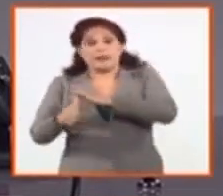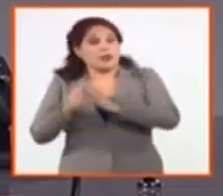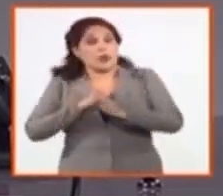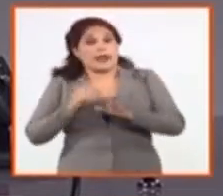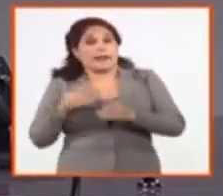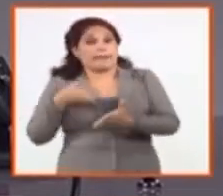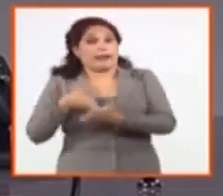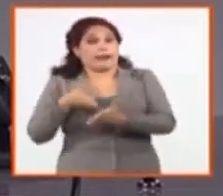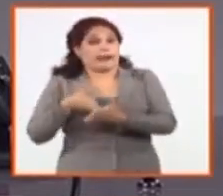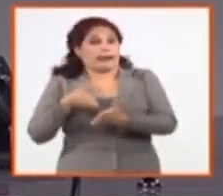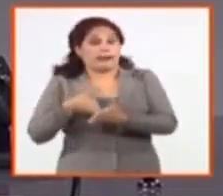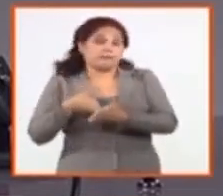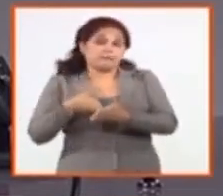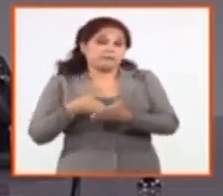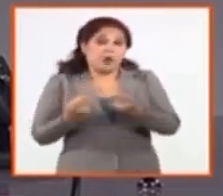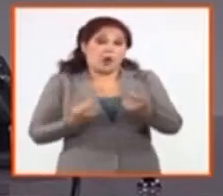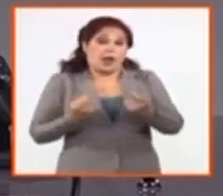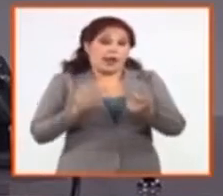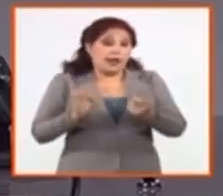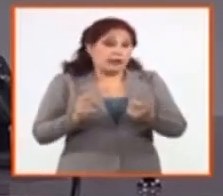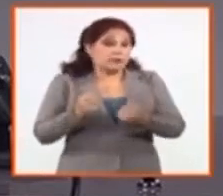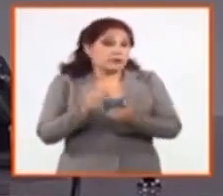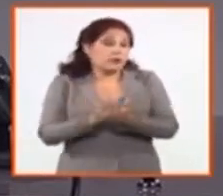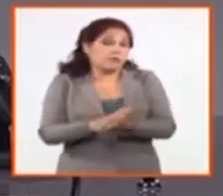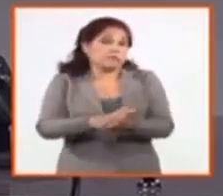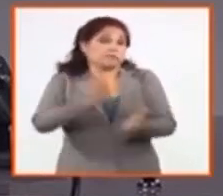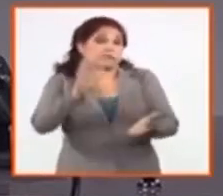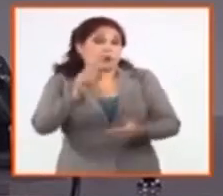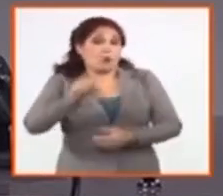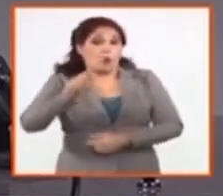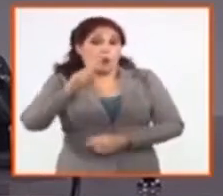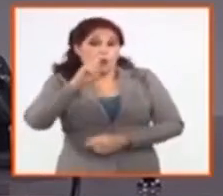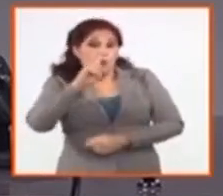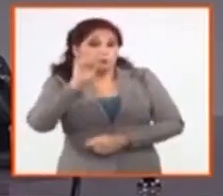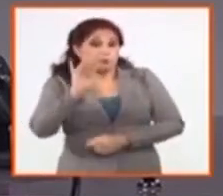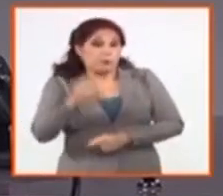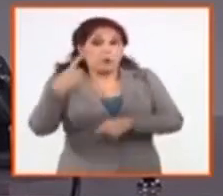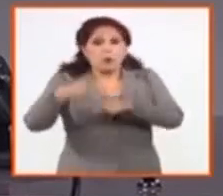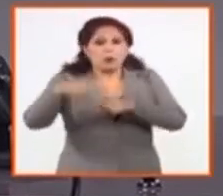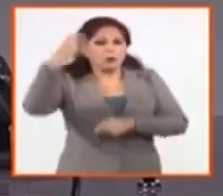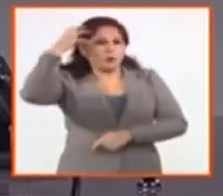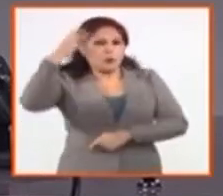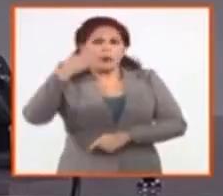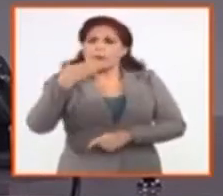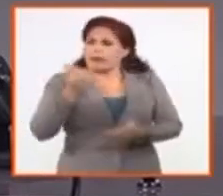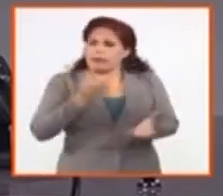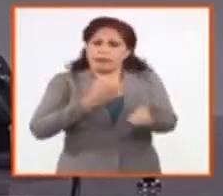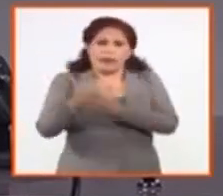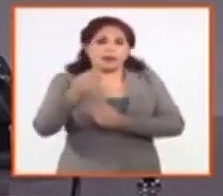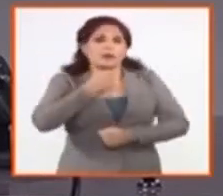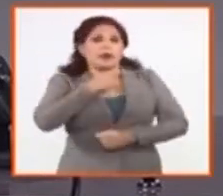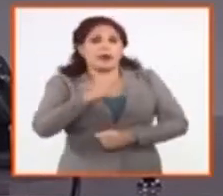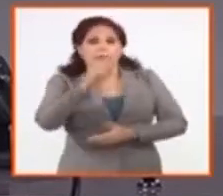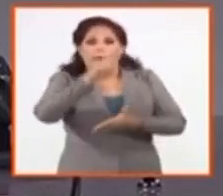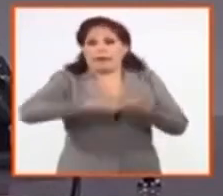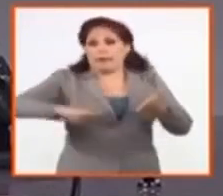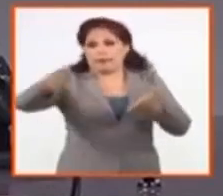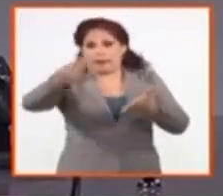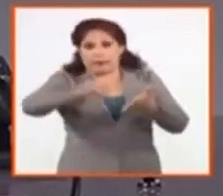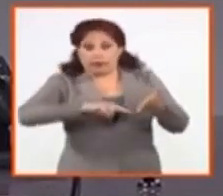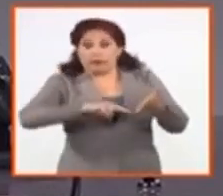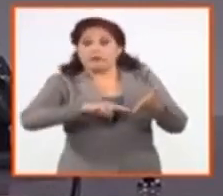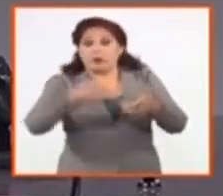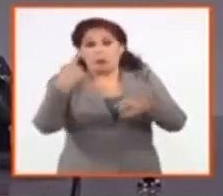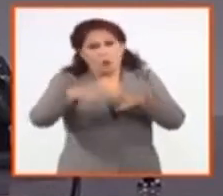por la ONU, que fue lo que se logró. Hubo otros gobiernos que fueron más directos, por ejemplo, de Gran Bretaña, de Tony Blair, etcétera. O sea,